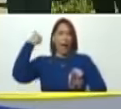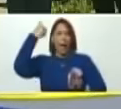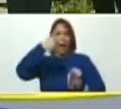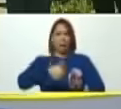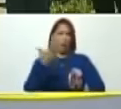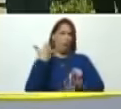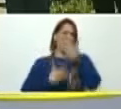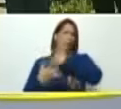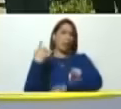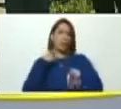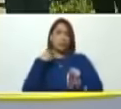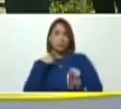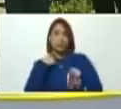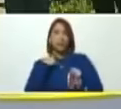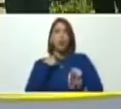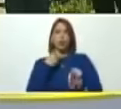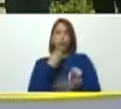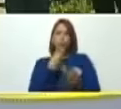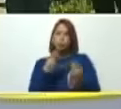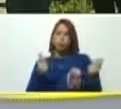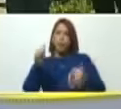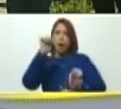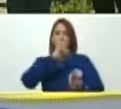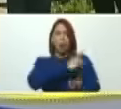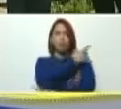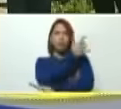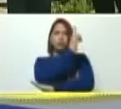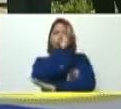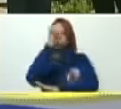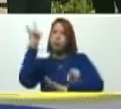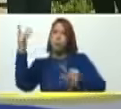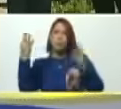Era muy fresca, había mucha agua, mucha vegetación.